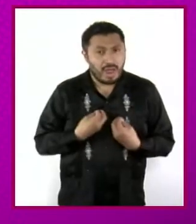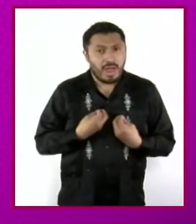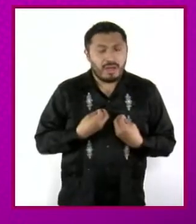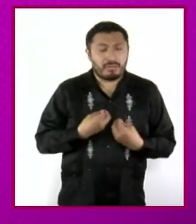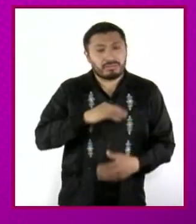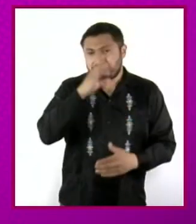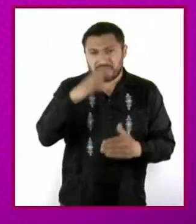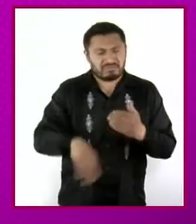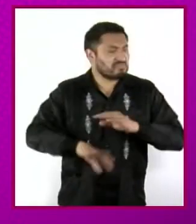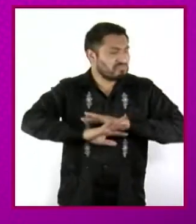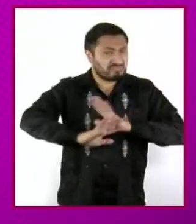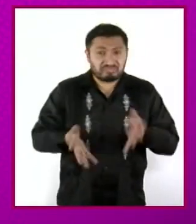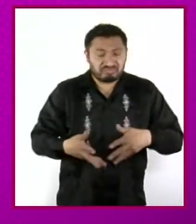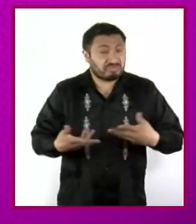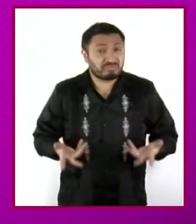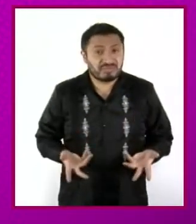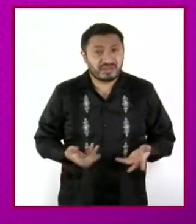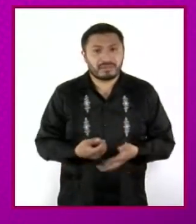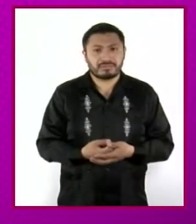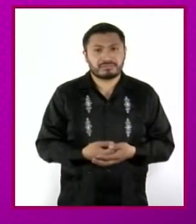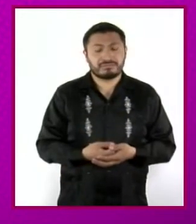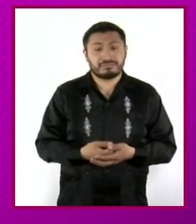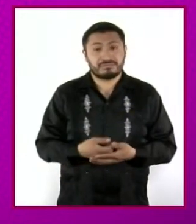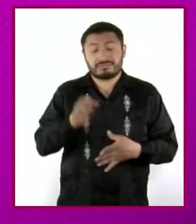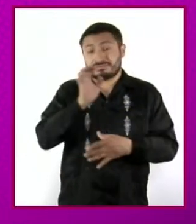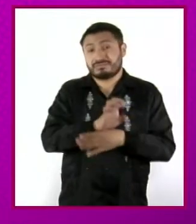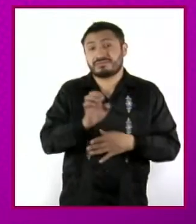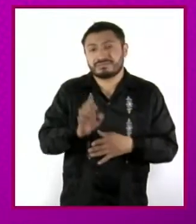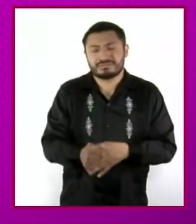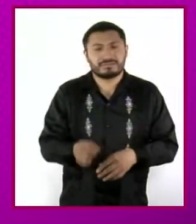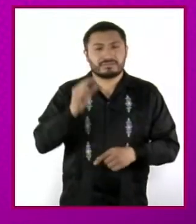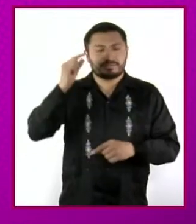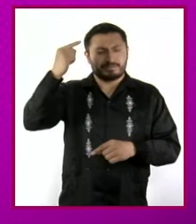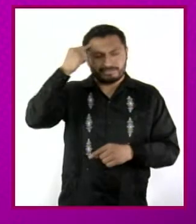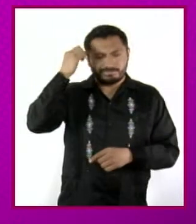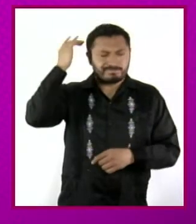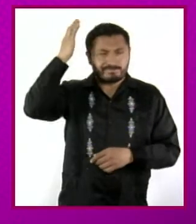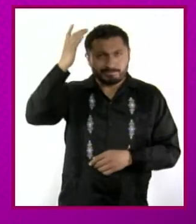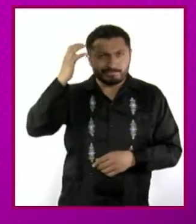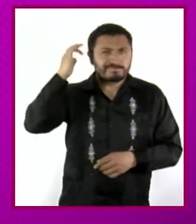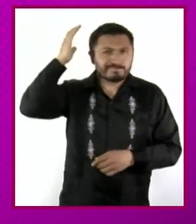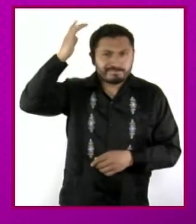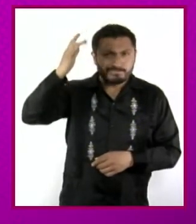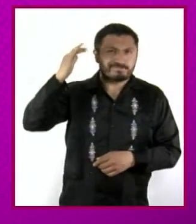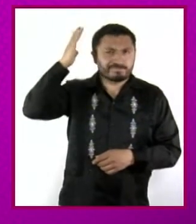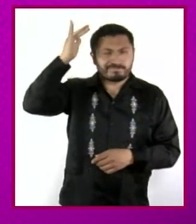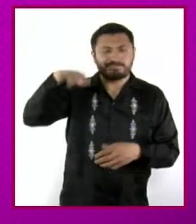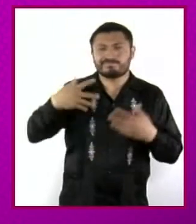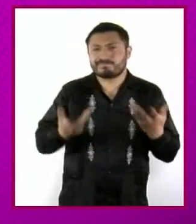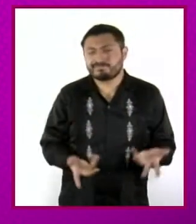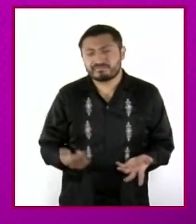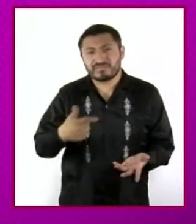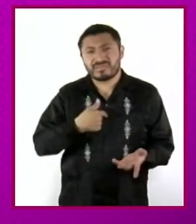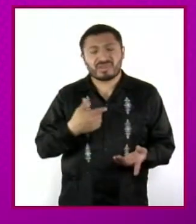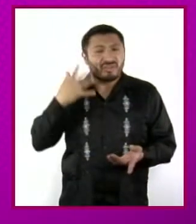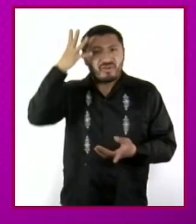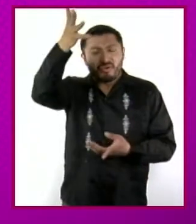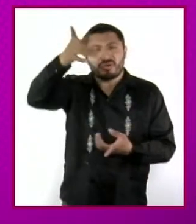y ya tan tan se acabó todo. Entonces empieza a preguntarse, bueno, ¿a dónde voy a